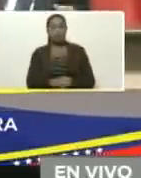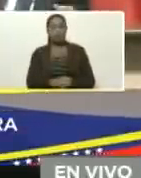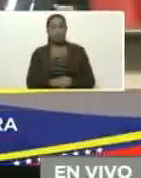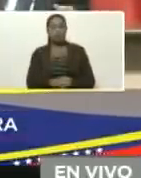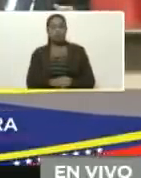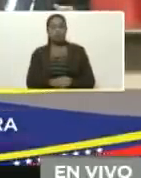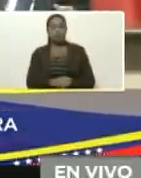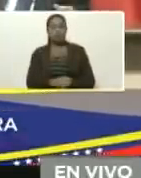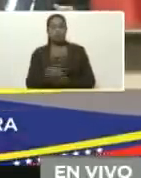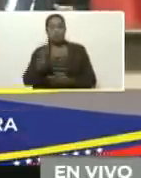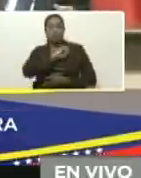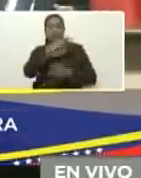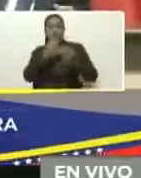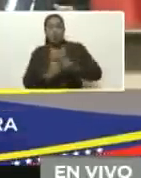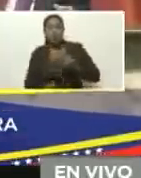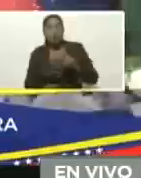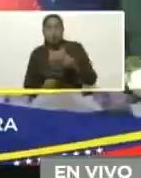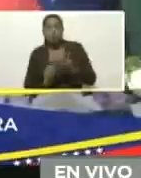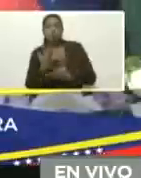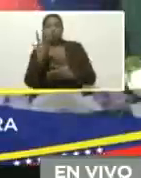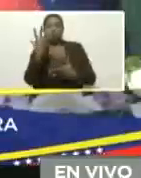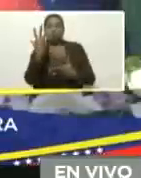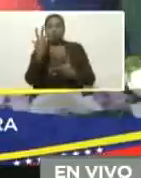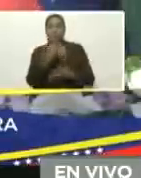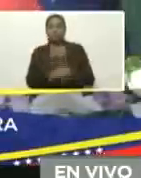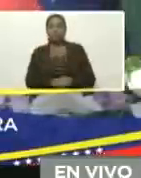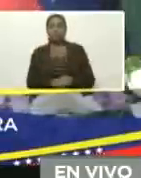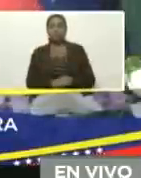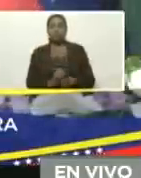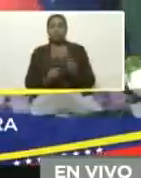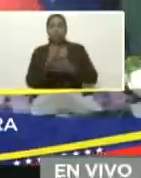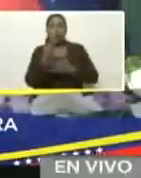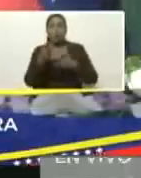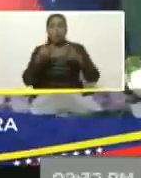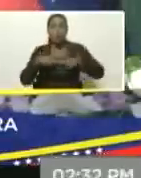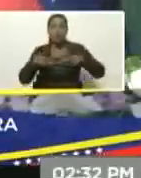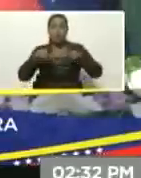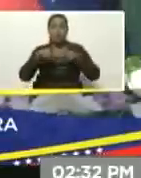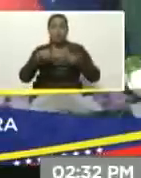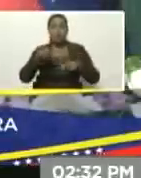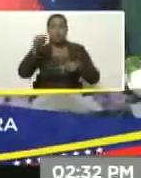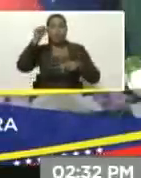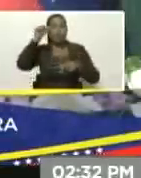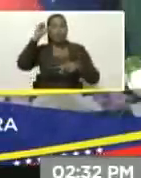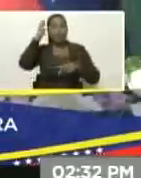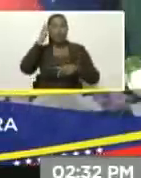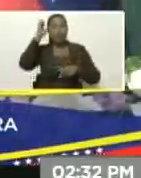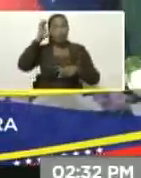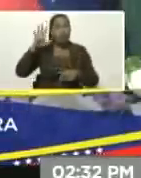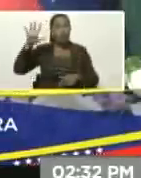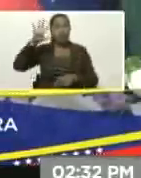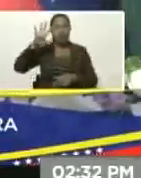es una de las potencias emergentes de la región Euroasia.